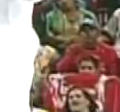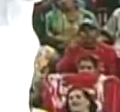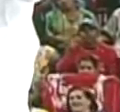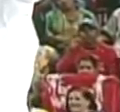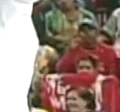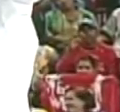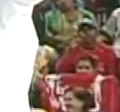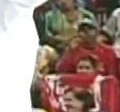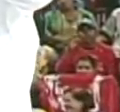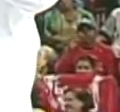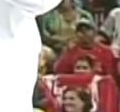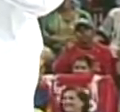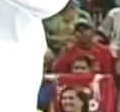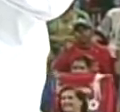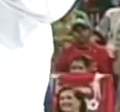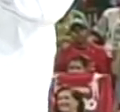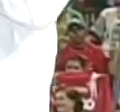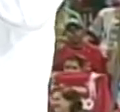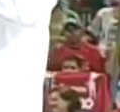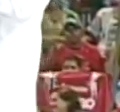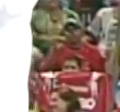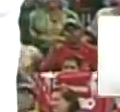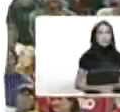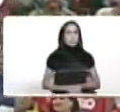Escucha bien a Maduro, Mourão.